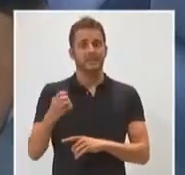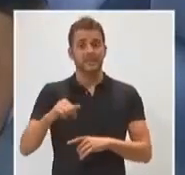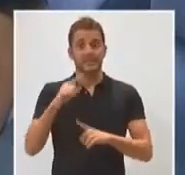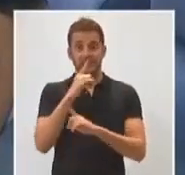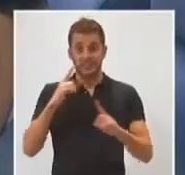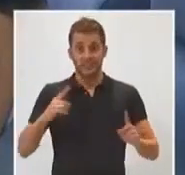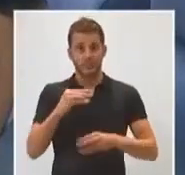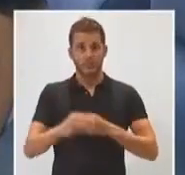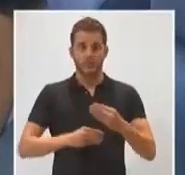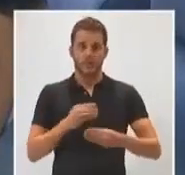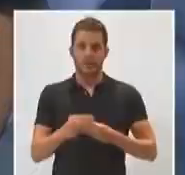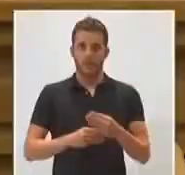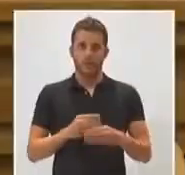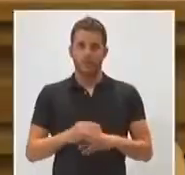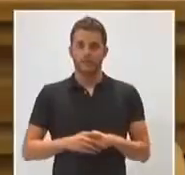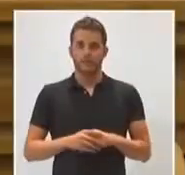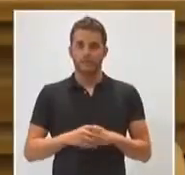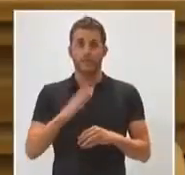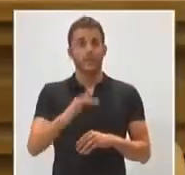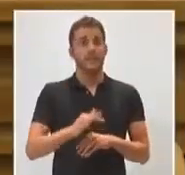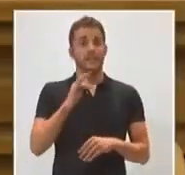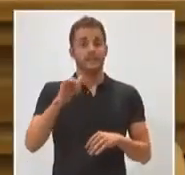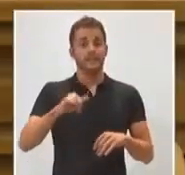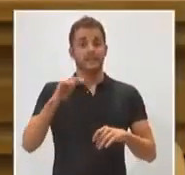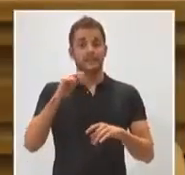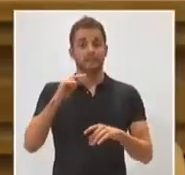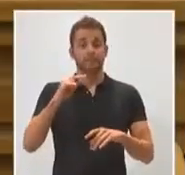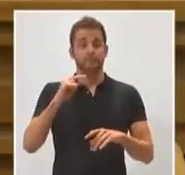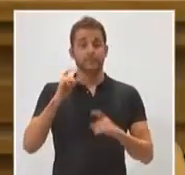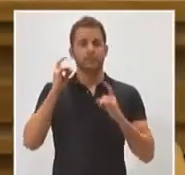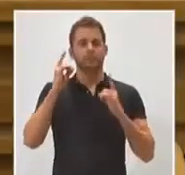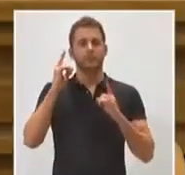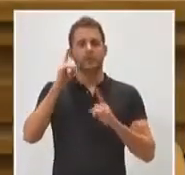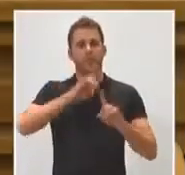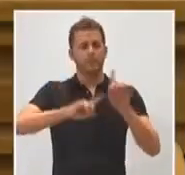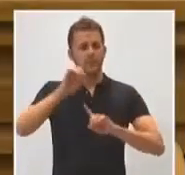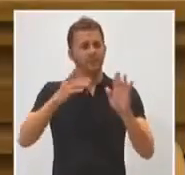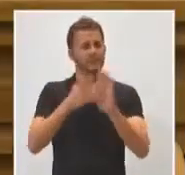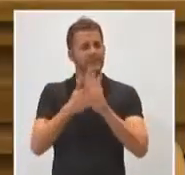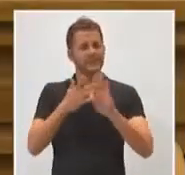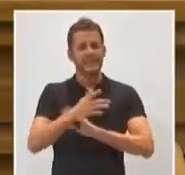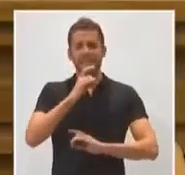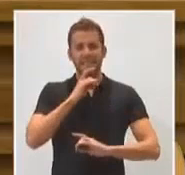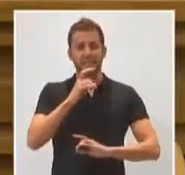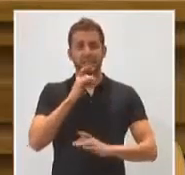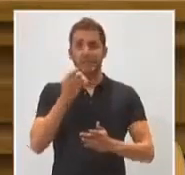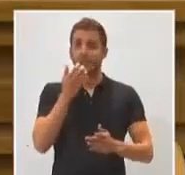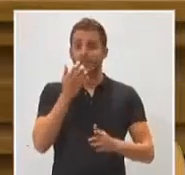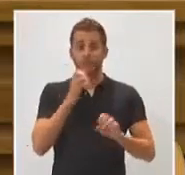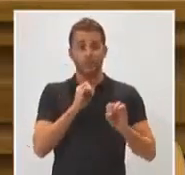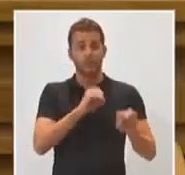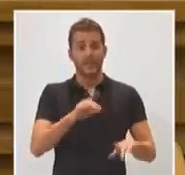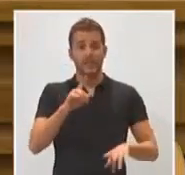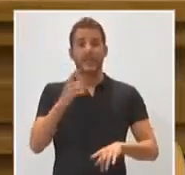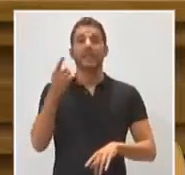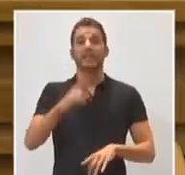haciéndolo estamos además intentando acometer problemas muy difíciles de explicar como el abandono que tienen que ver con las etapas de crisis o